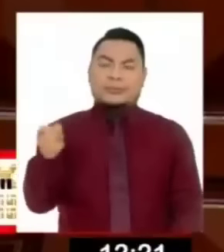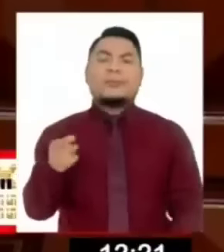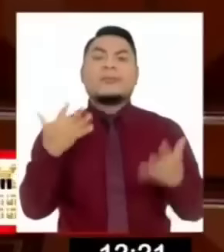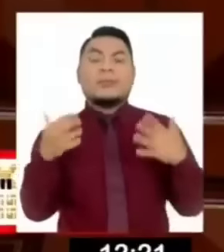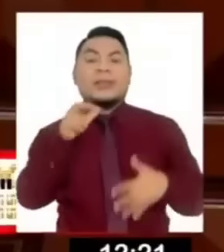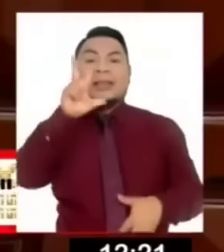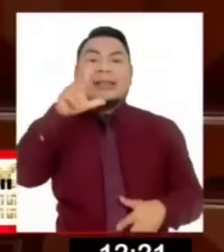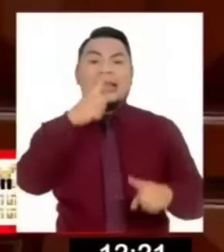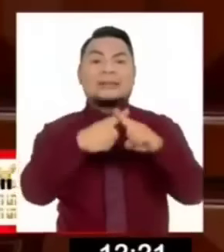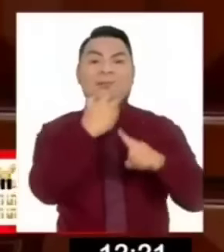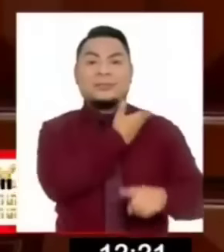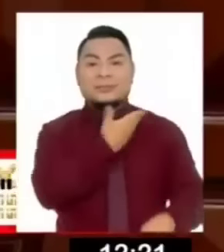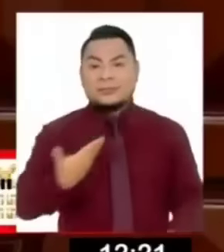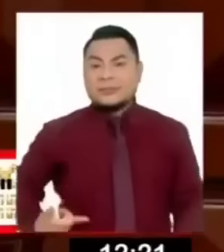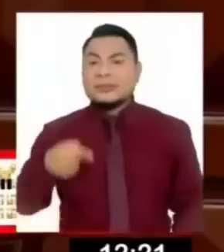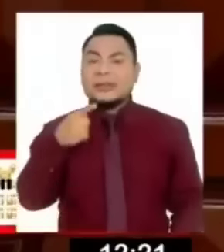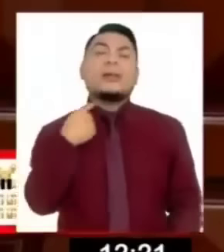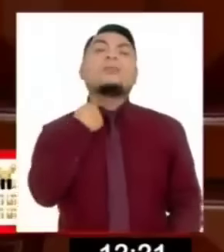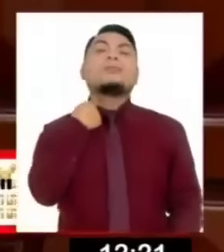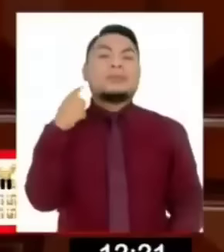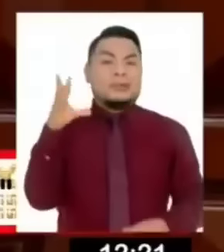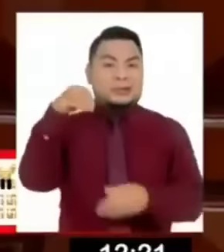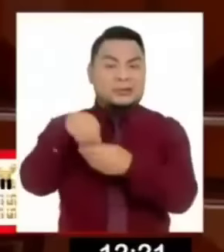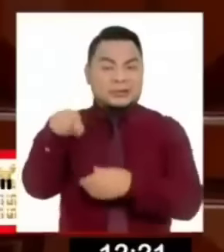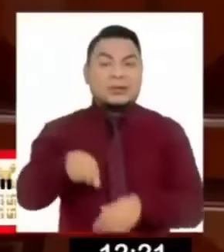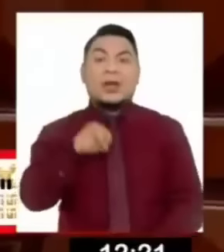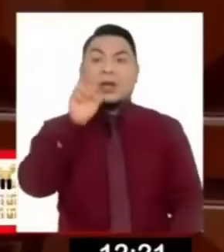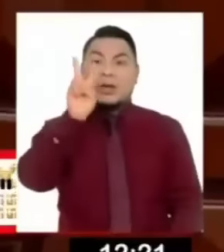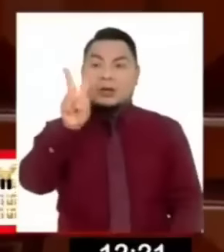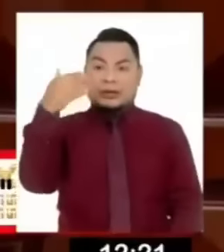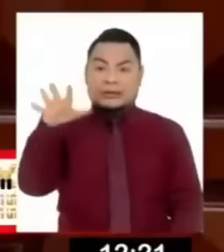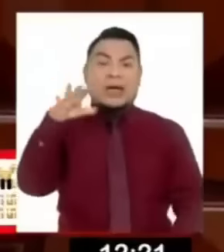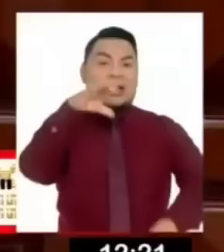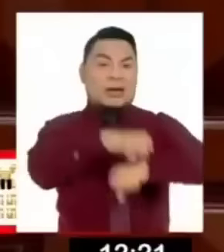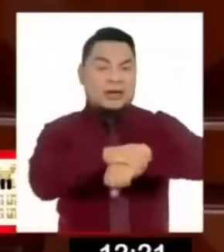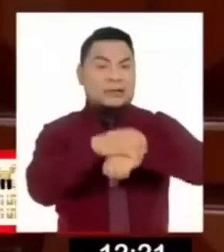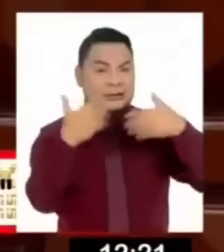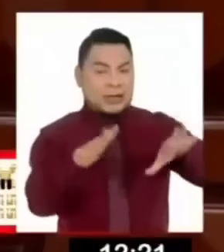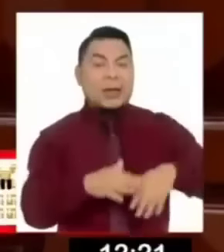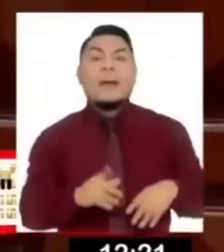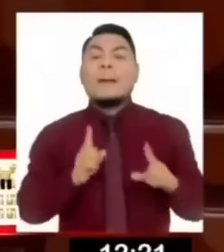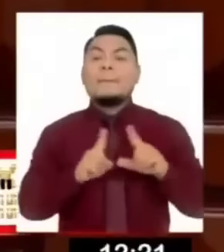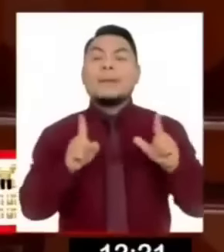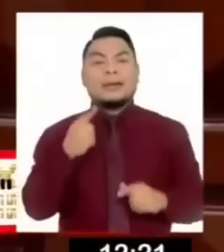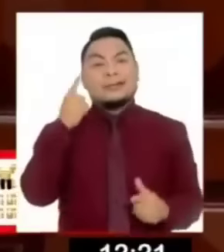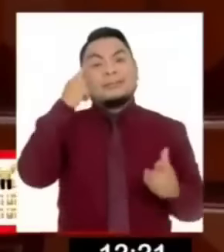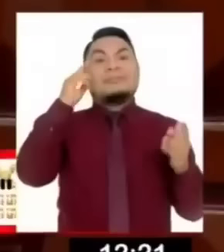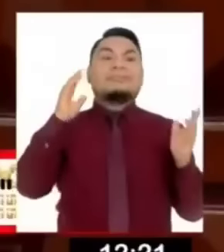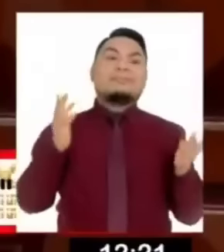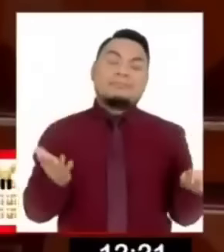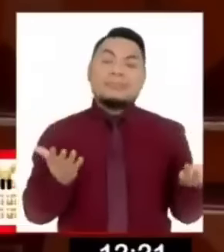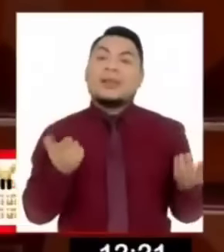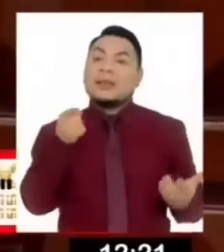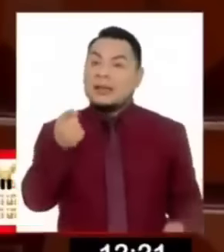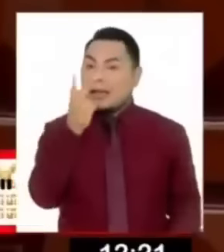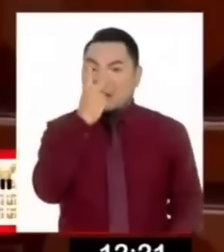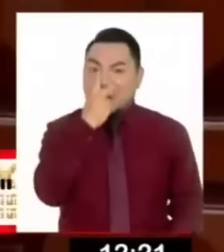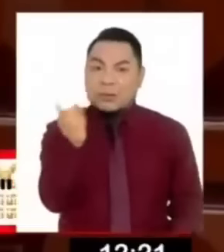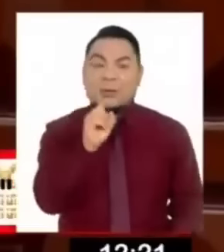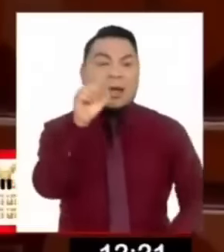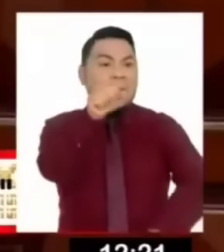3 expresidentes del país implicados. 2 de ellos han sido detenidos, pero paradójicamente no